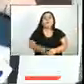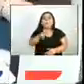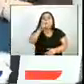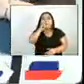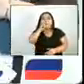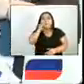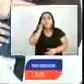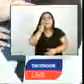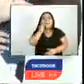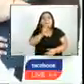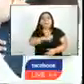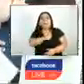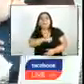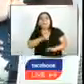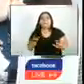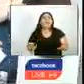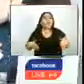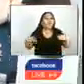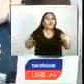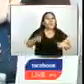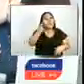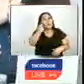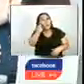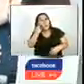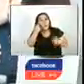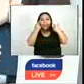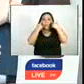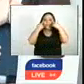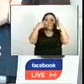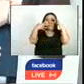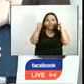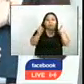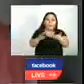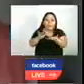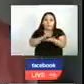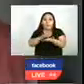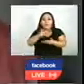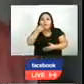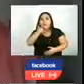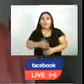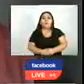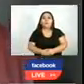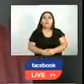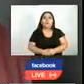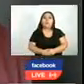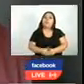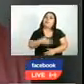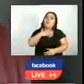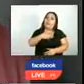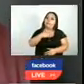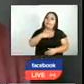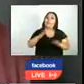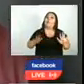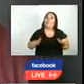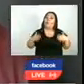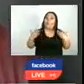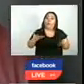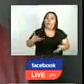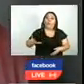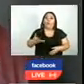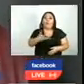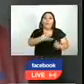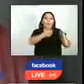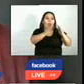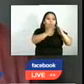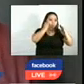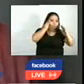de familia, ¿cómo protegen la visión de sus hijos ante el uso de dispositivos digitales? Se nos hace difícil por el hecho de que nosotros no